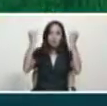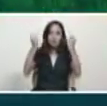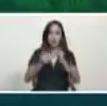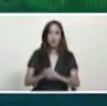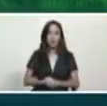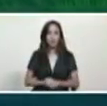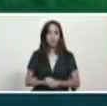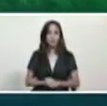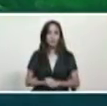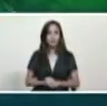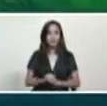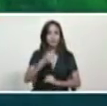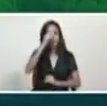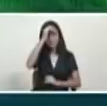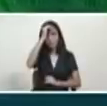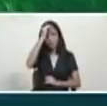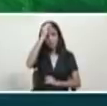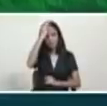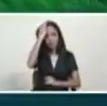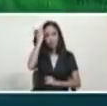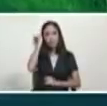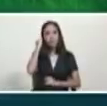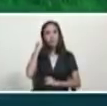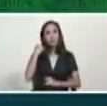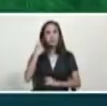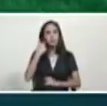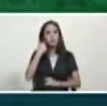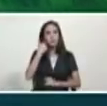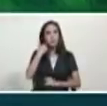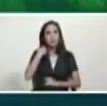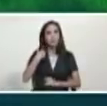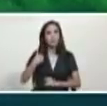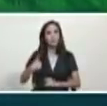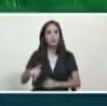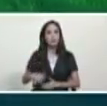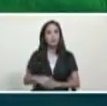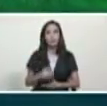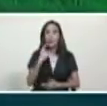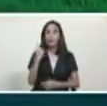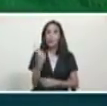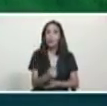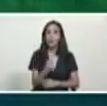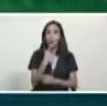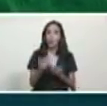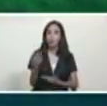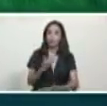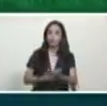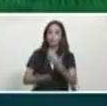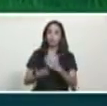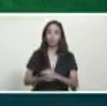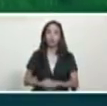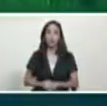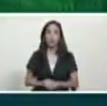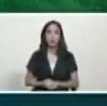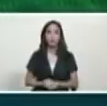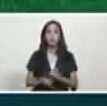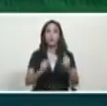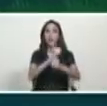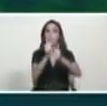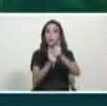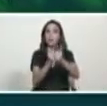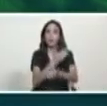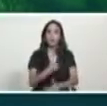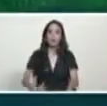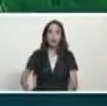país, que va a permitir y debe permitirnos, señor vicepresidente